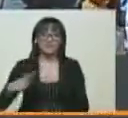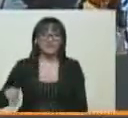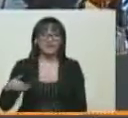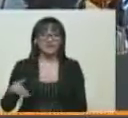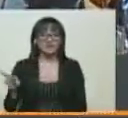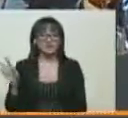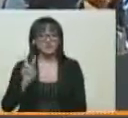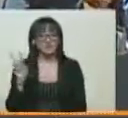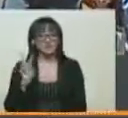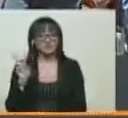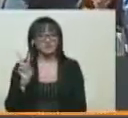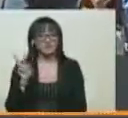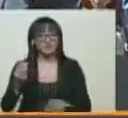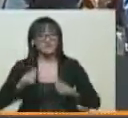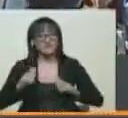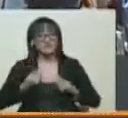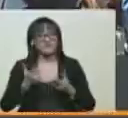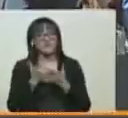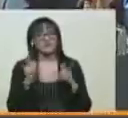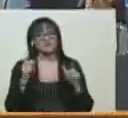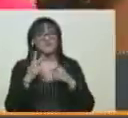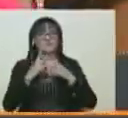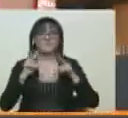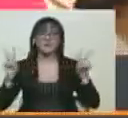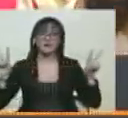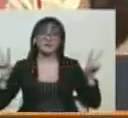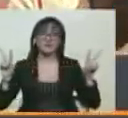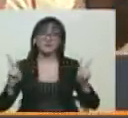de Venezuela a vivir en paz.